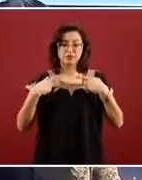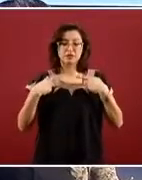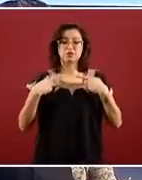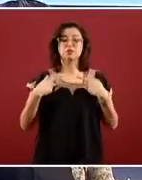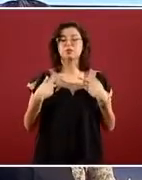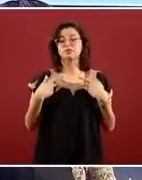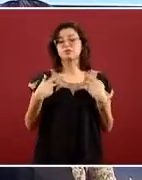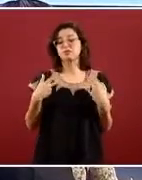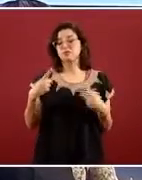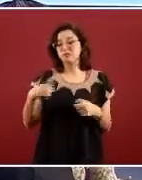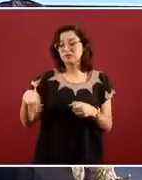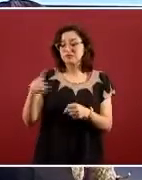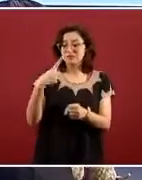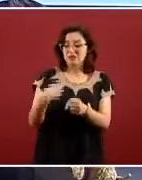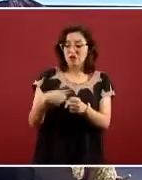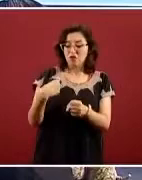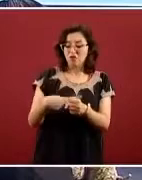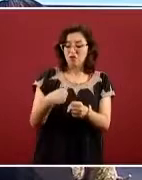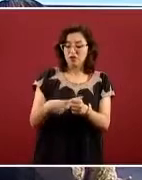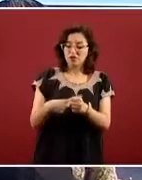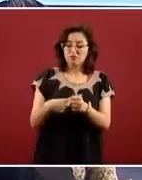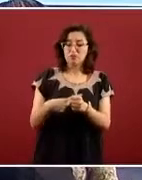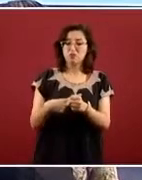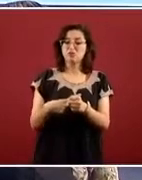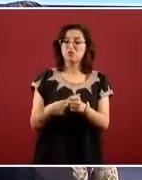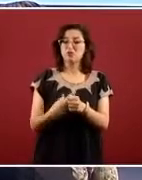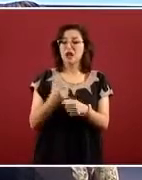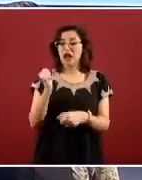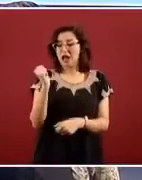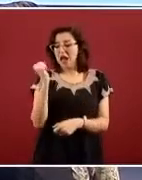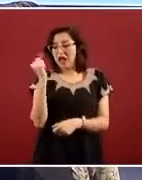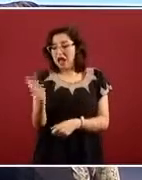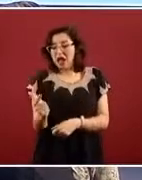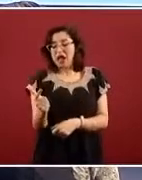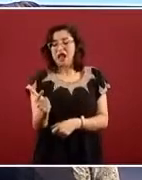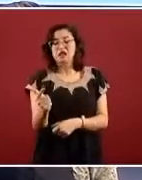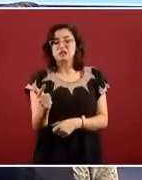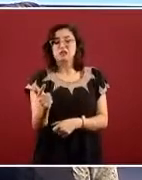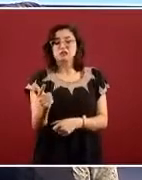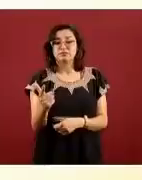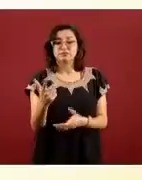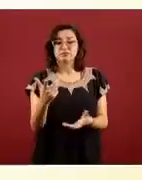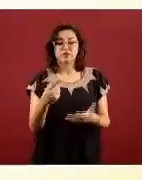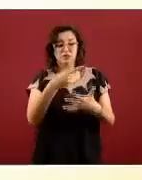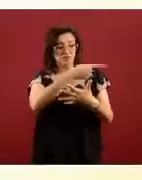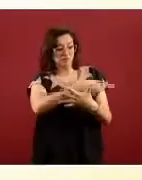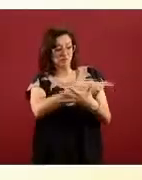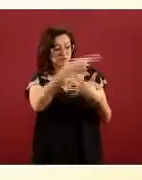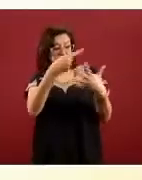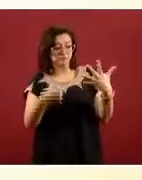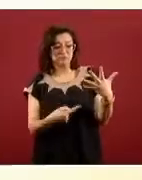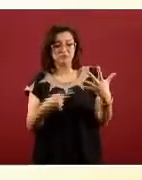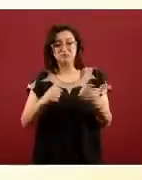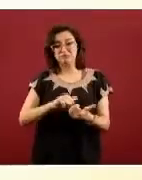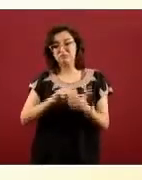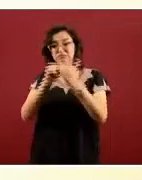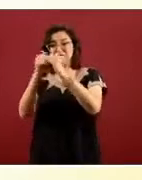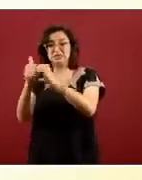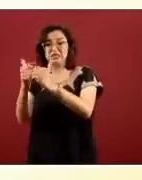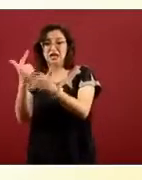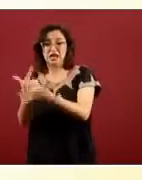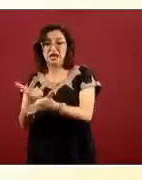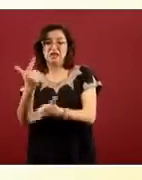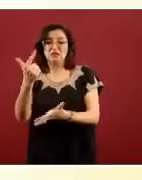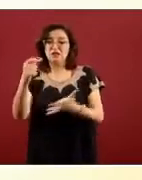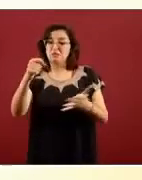personas que en su momento están padeciendo de alguna enfermedad de las que están incluidas dentro de los grupos de riesgo, también sean